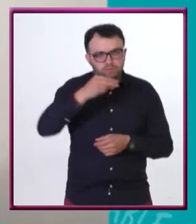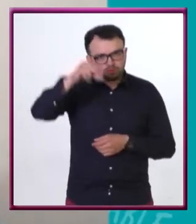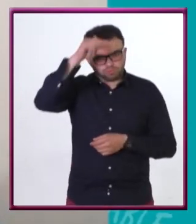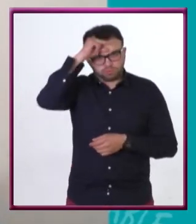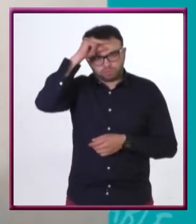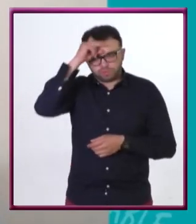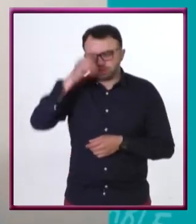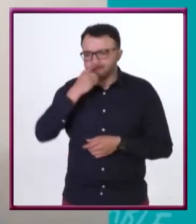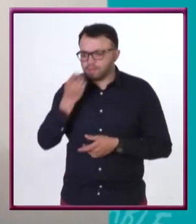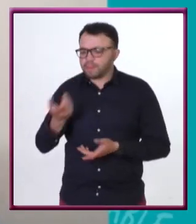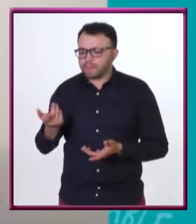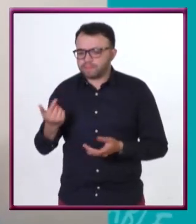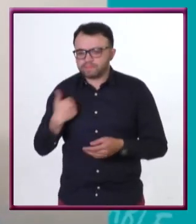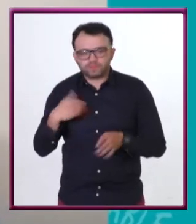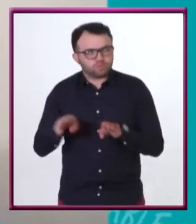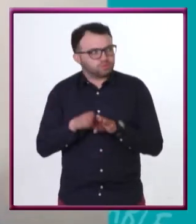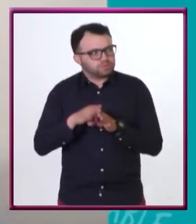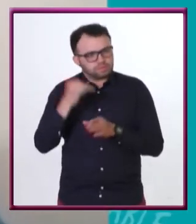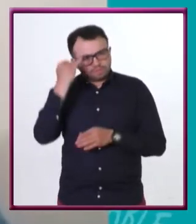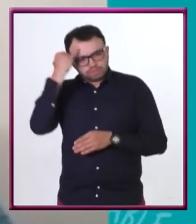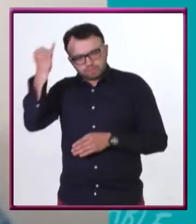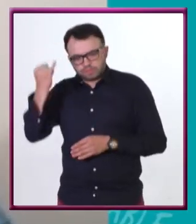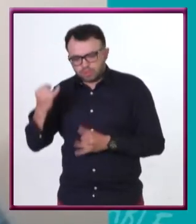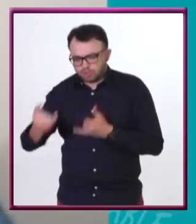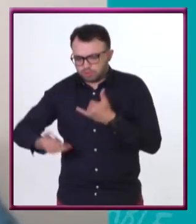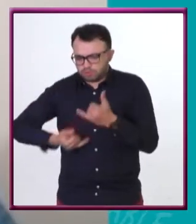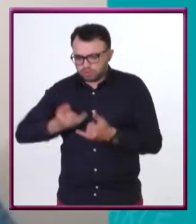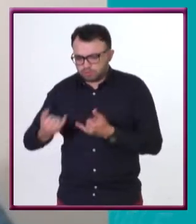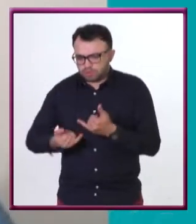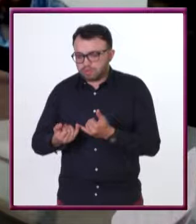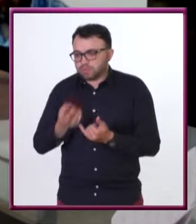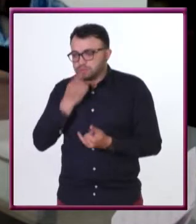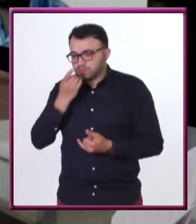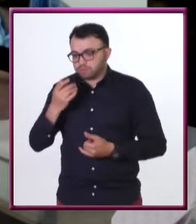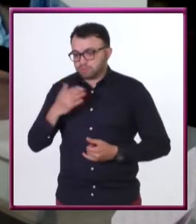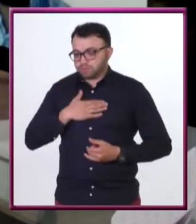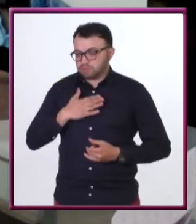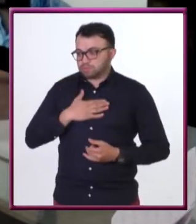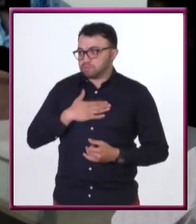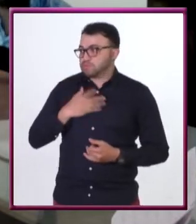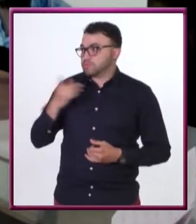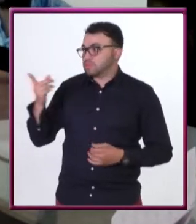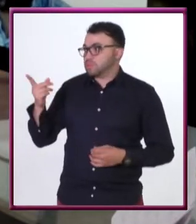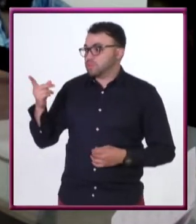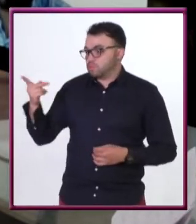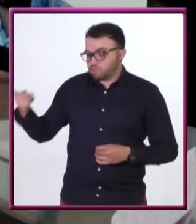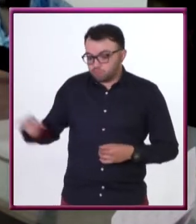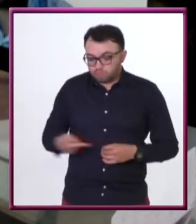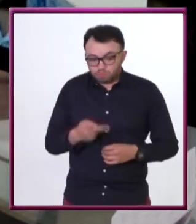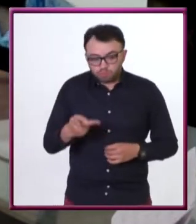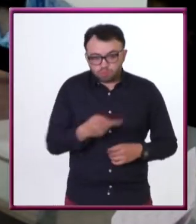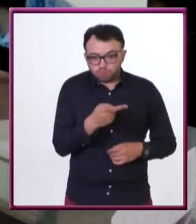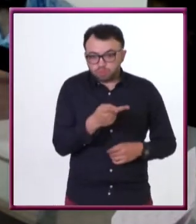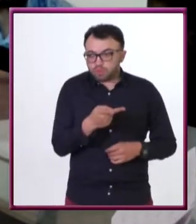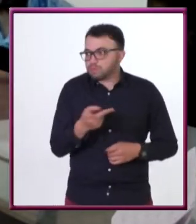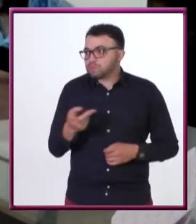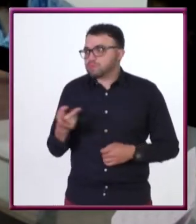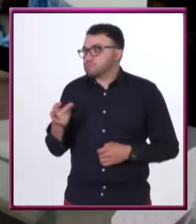que el rey, sin sus consejeros y sin su pueblo, no es nada y que necesita todo